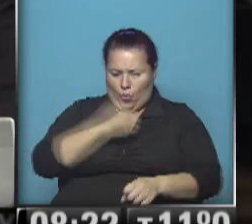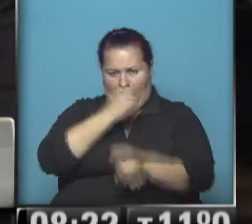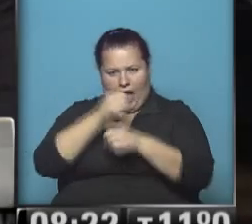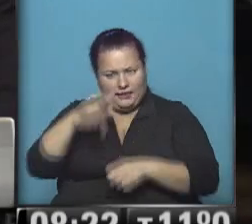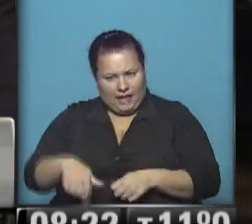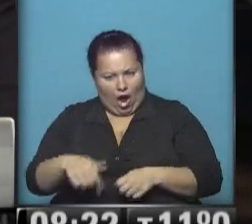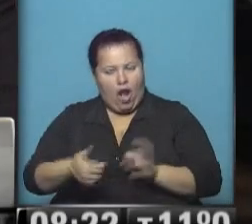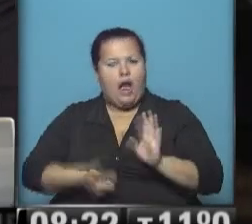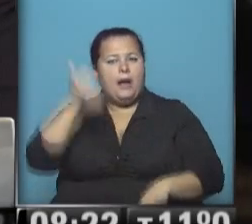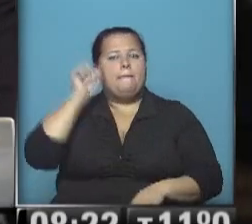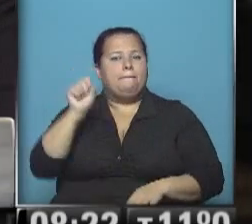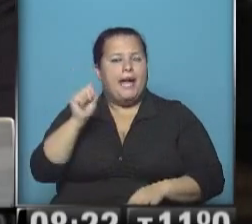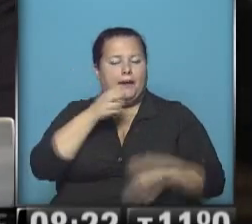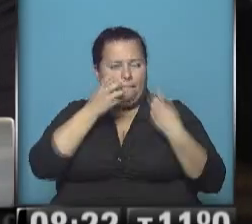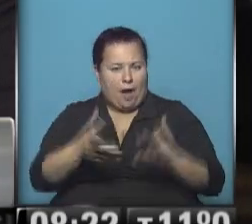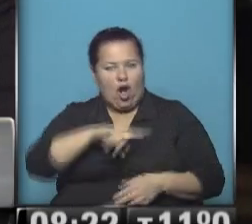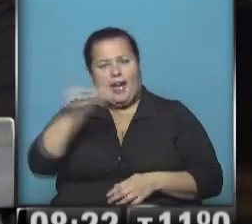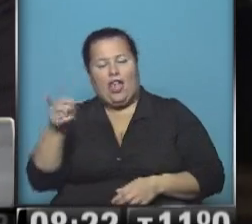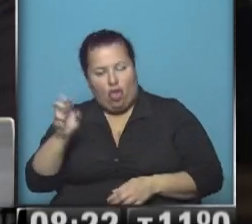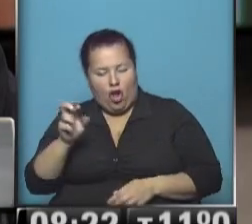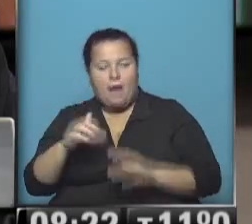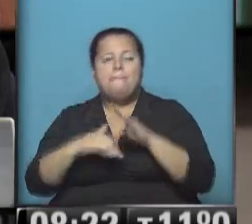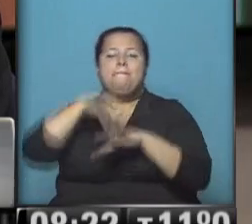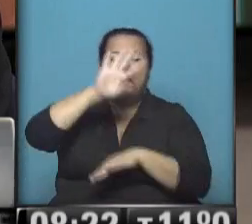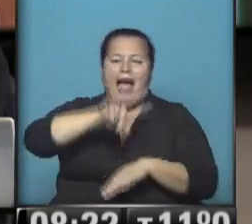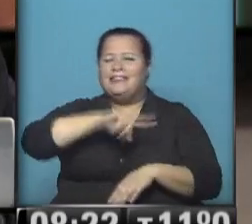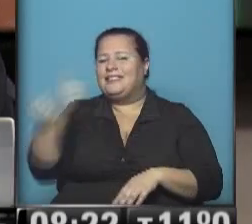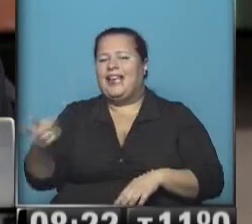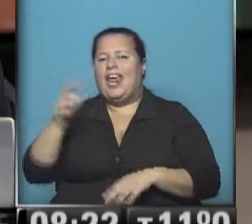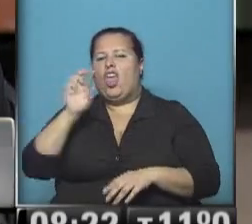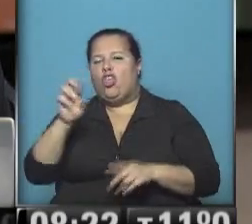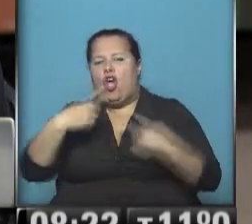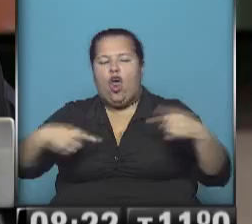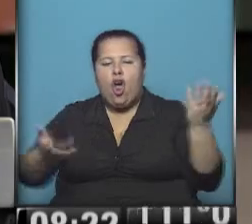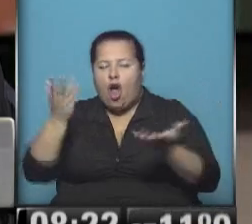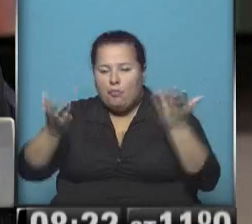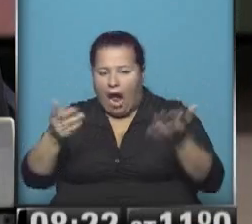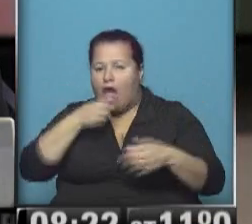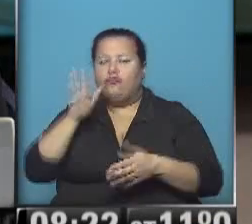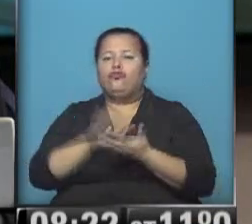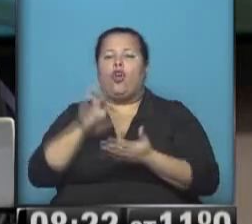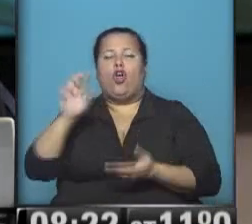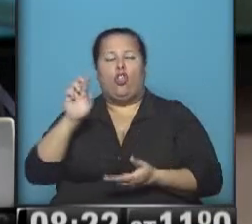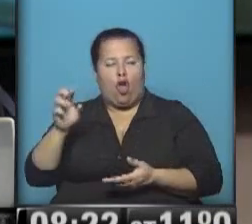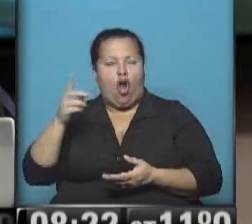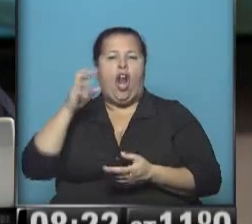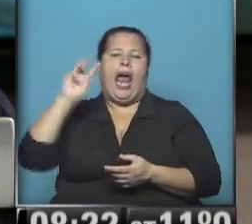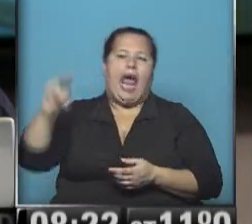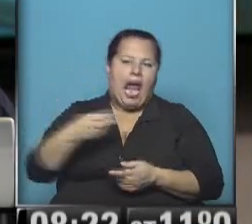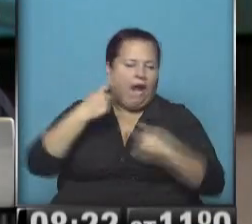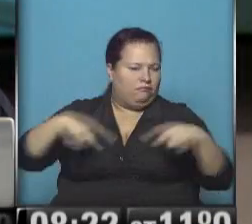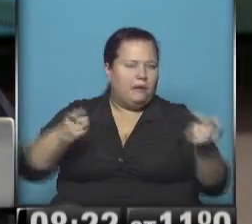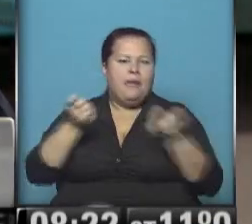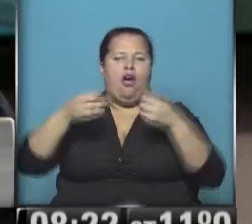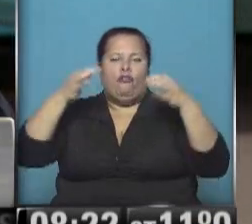que el rendimiento en pesos ha sido mayor ha superado cualquier tipo de medición que se quiera tomar sobre la moneda extranjera en los